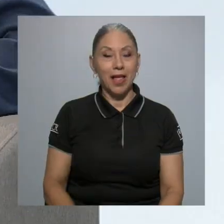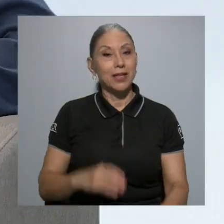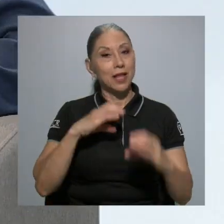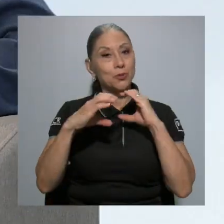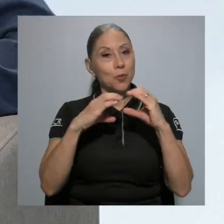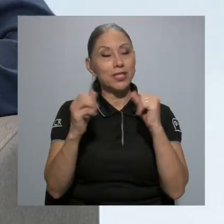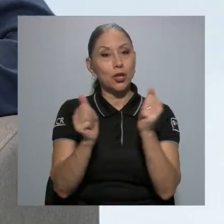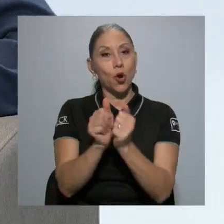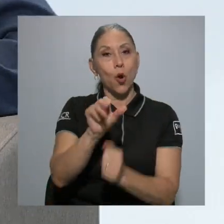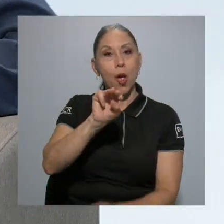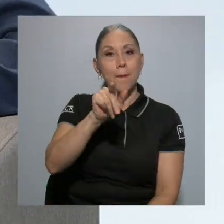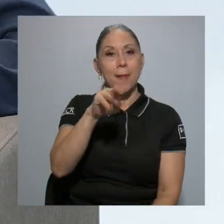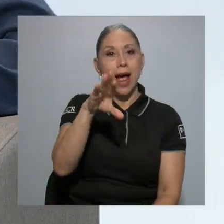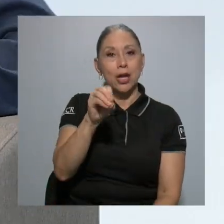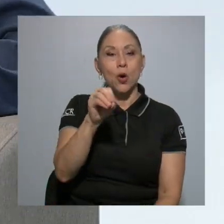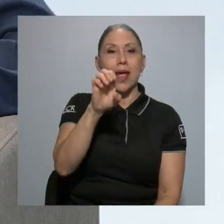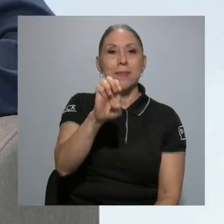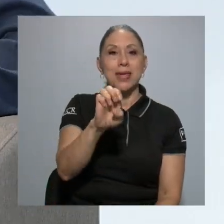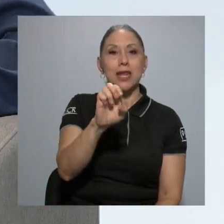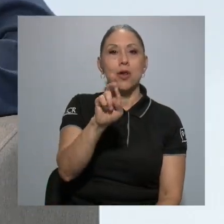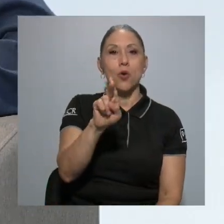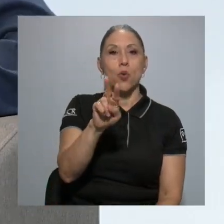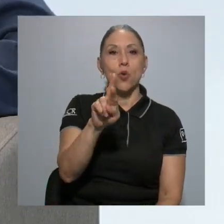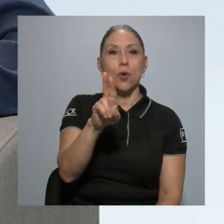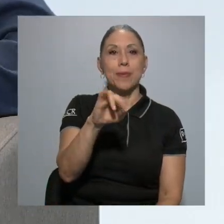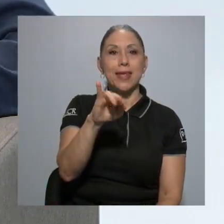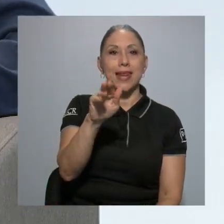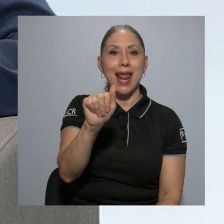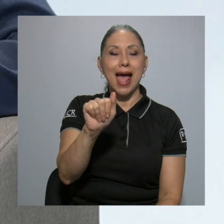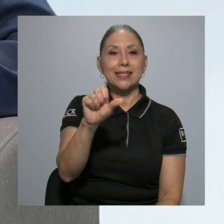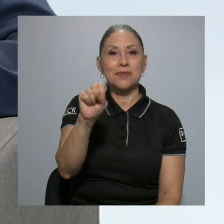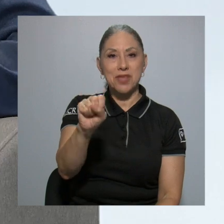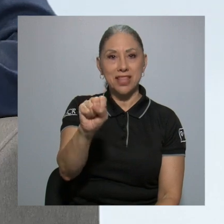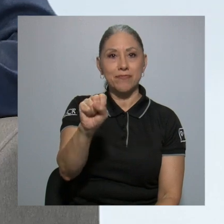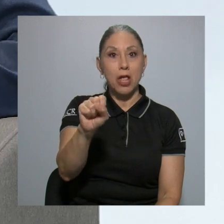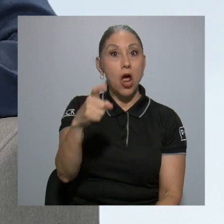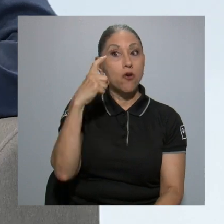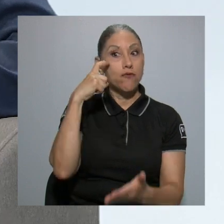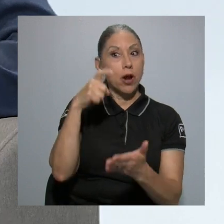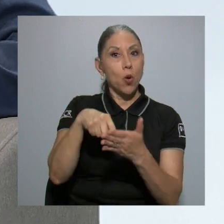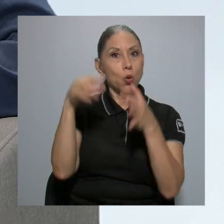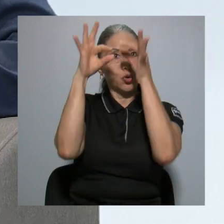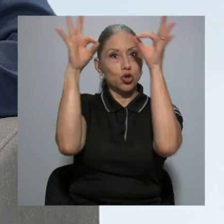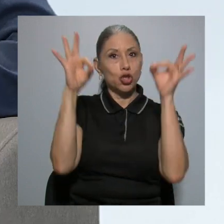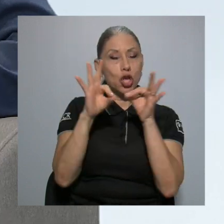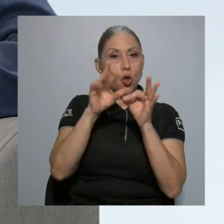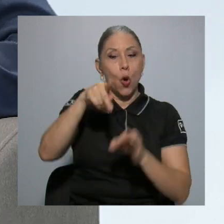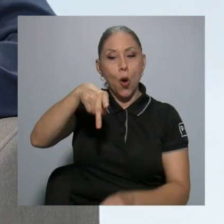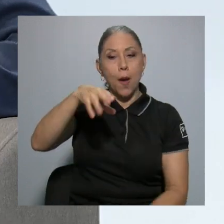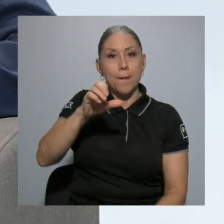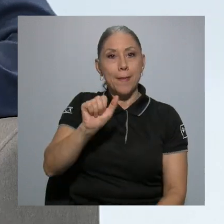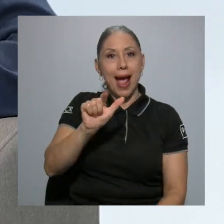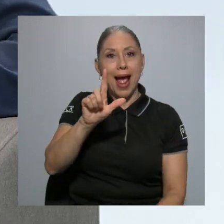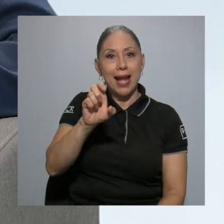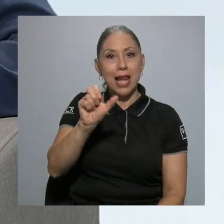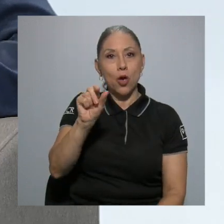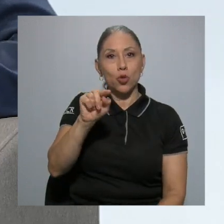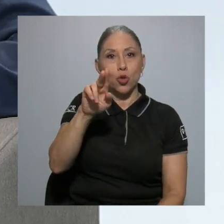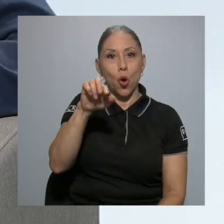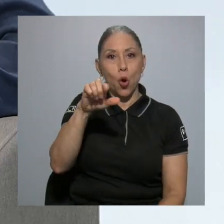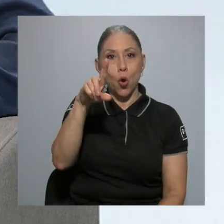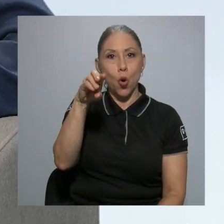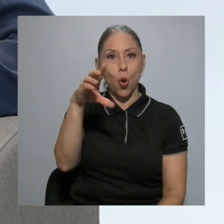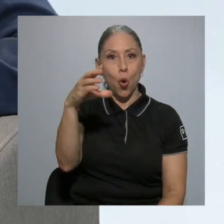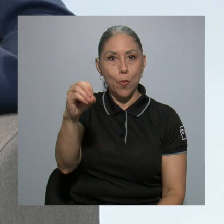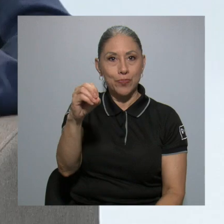Estamos conversando con Mario Emilio Urbina Smith, reconocido paleontólogo peruano, sobre